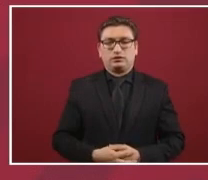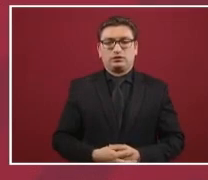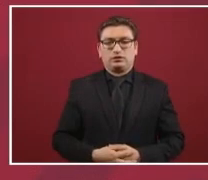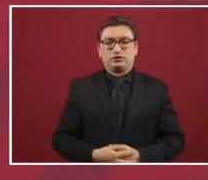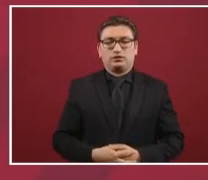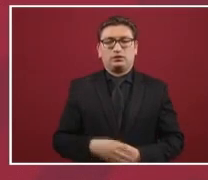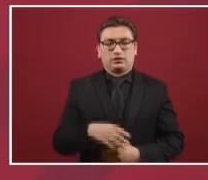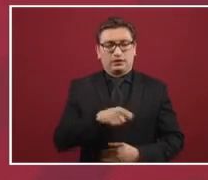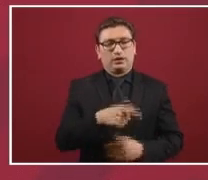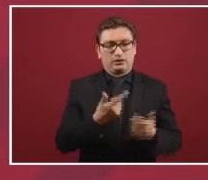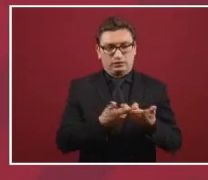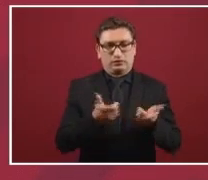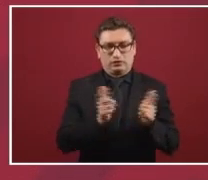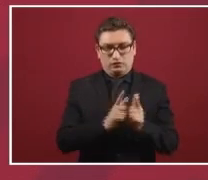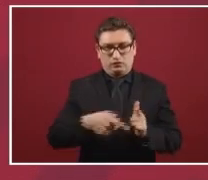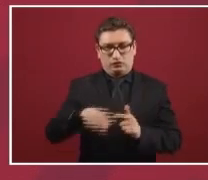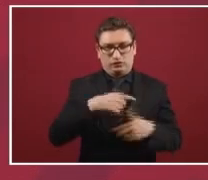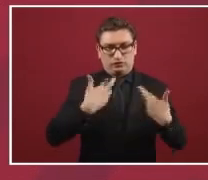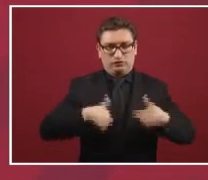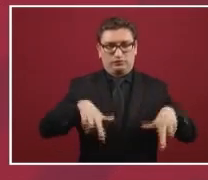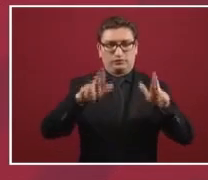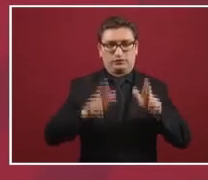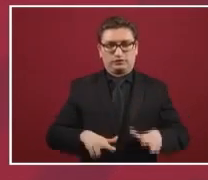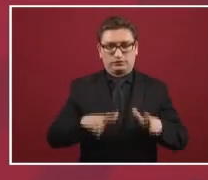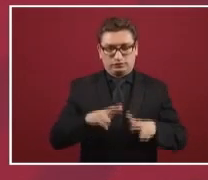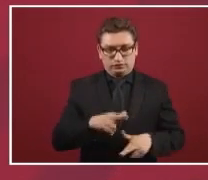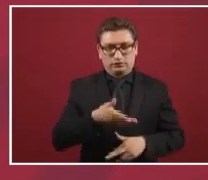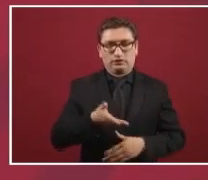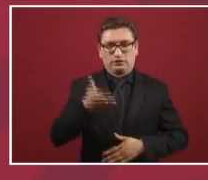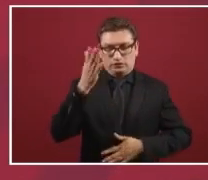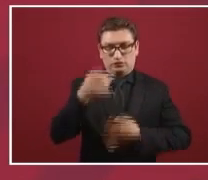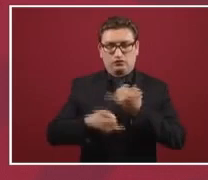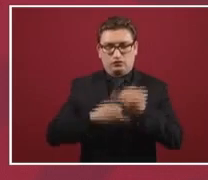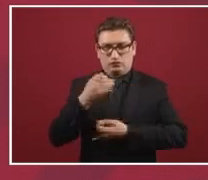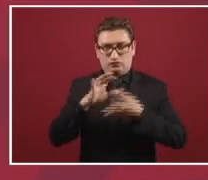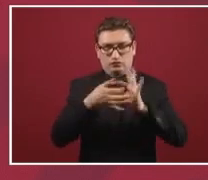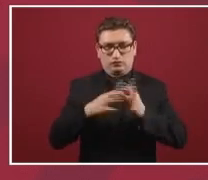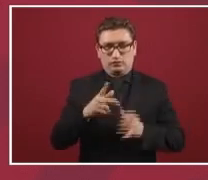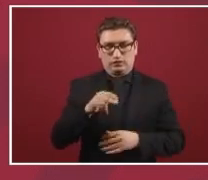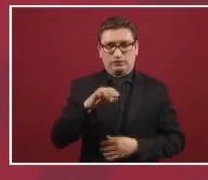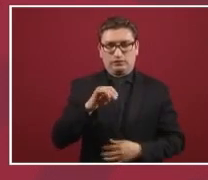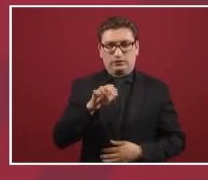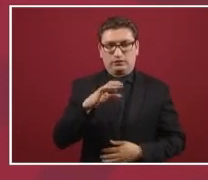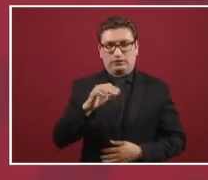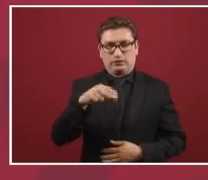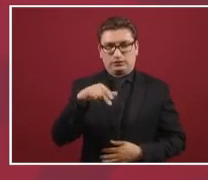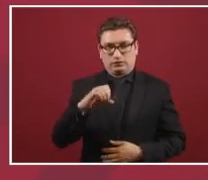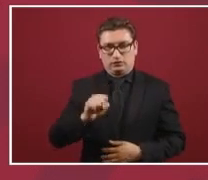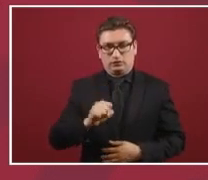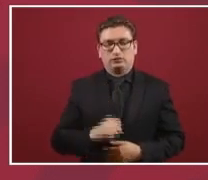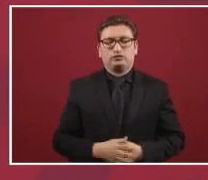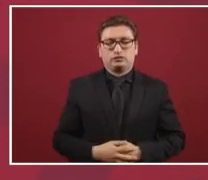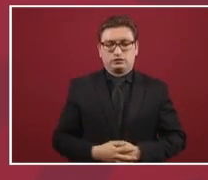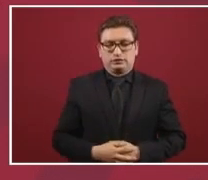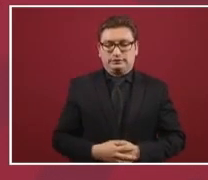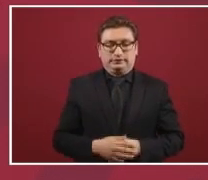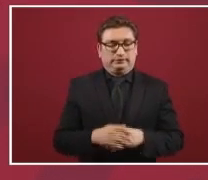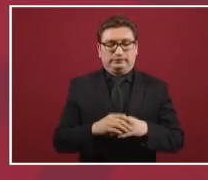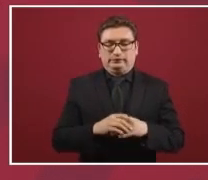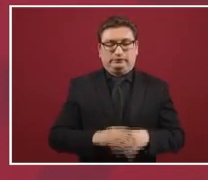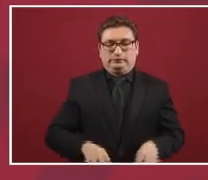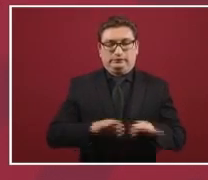el grupo que nos va a representar en los Juegos Panamericanos. O sea, es muy interesante